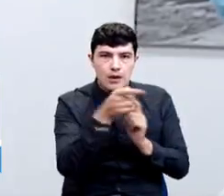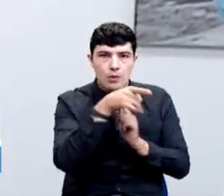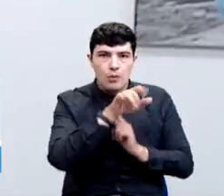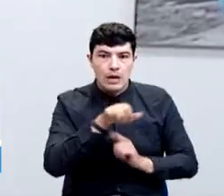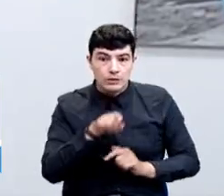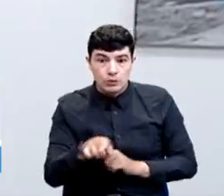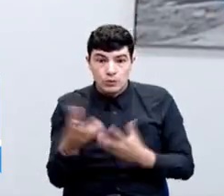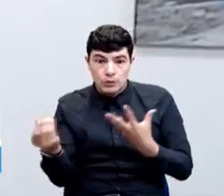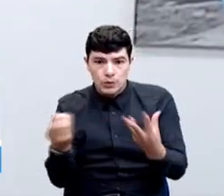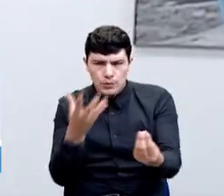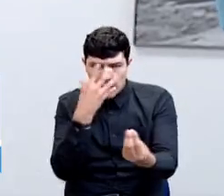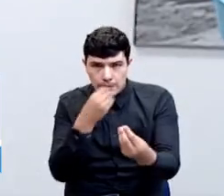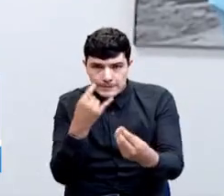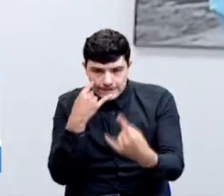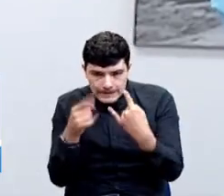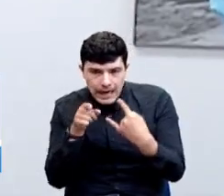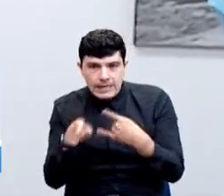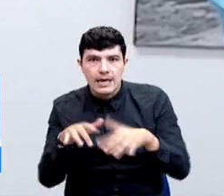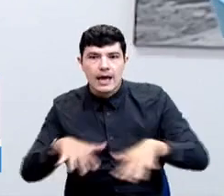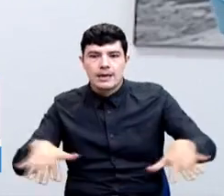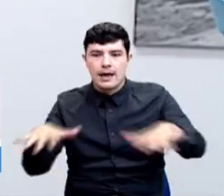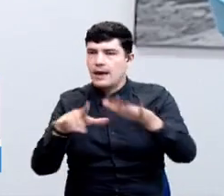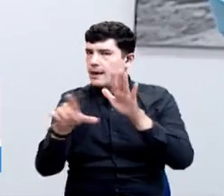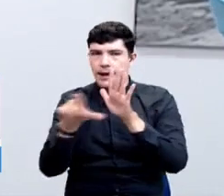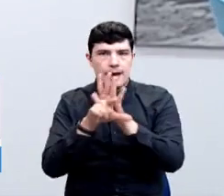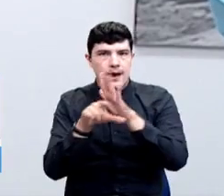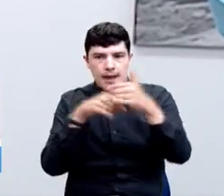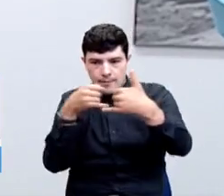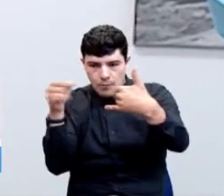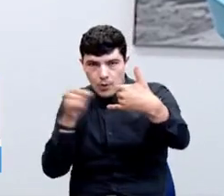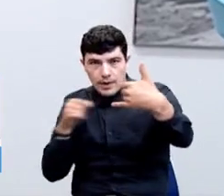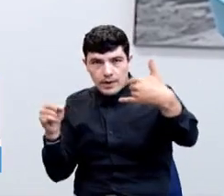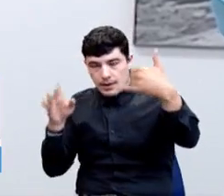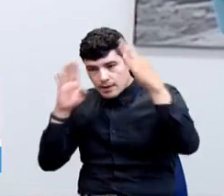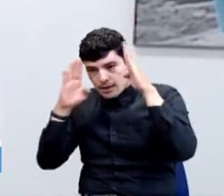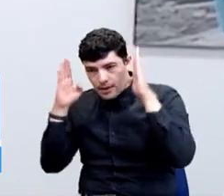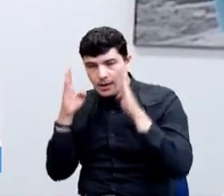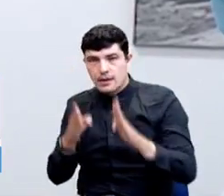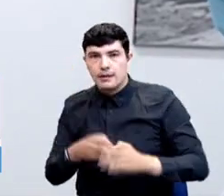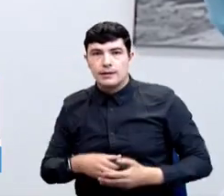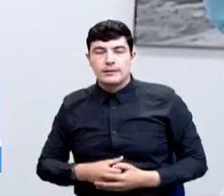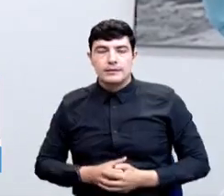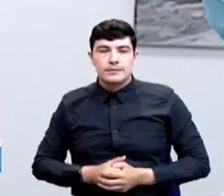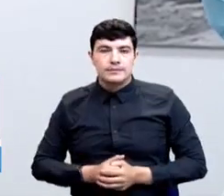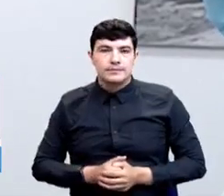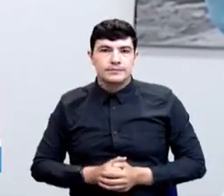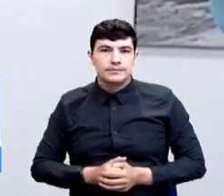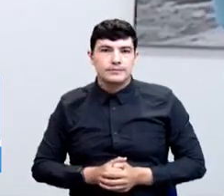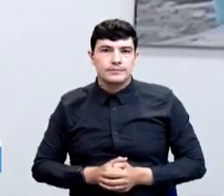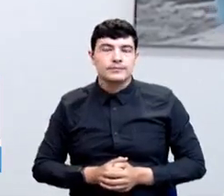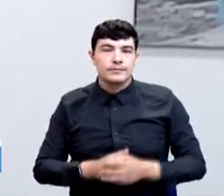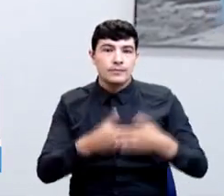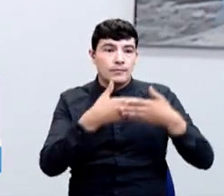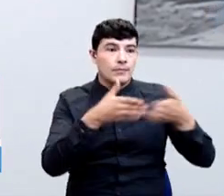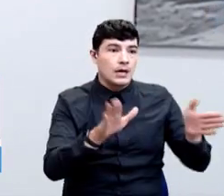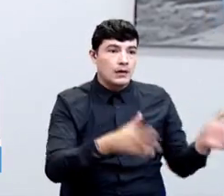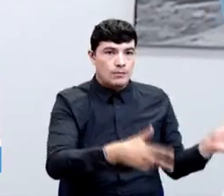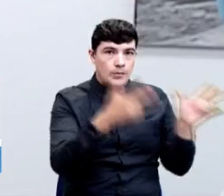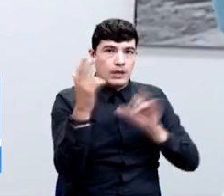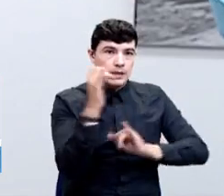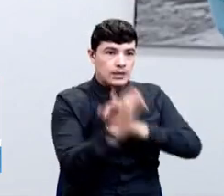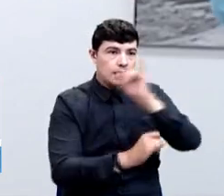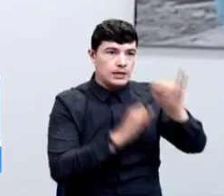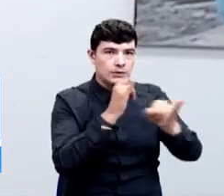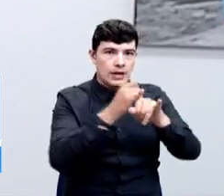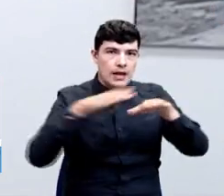frontera que como lo demuestran las estadísticas lo demuestran los hechos en el cierre de la misma es decir no solamente